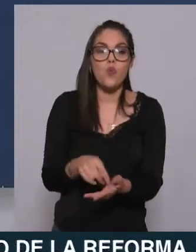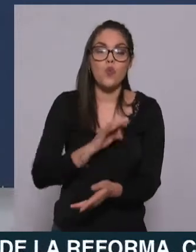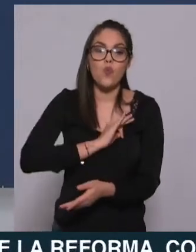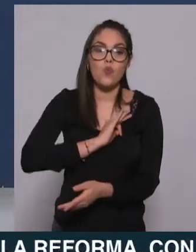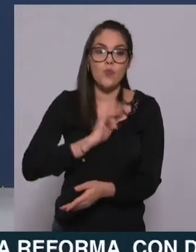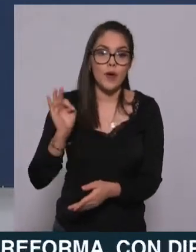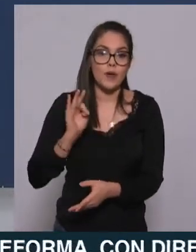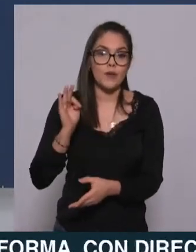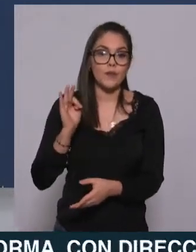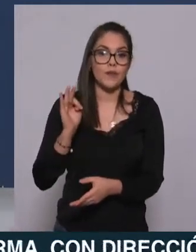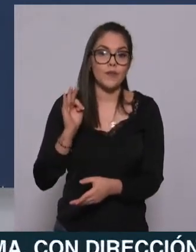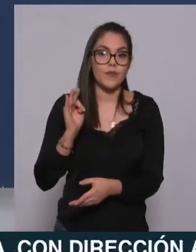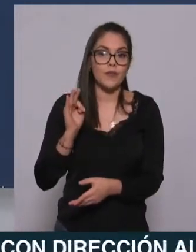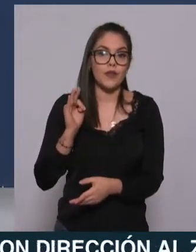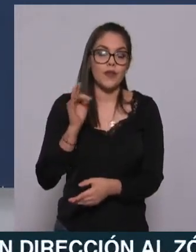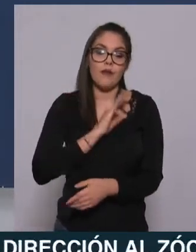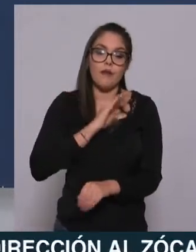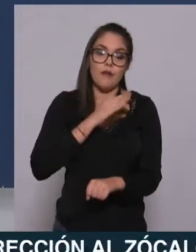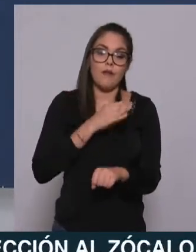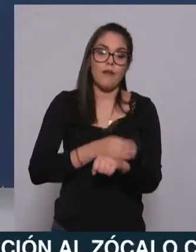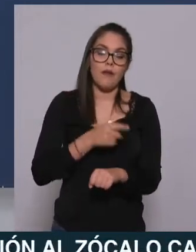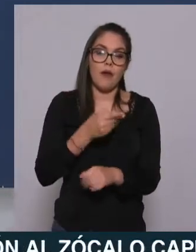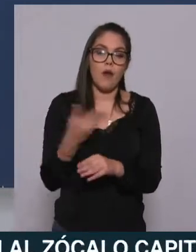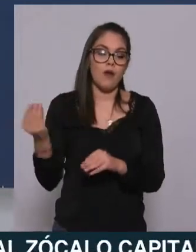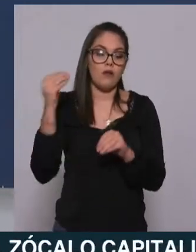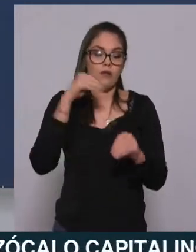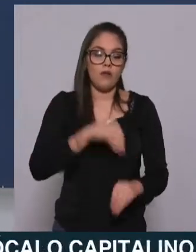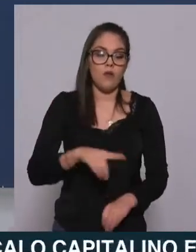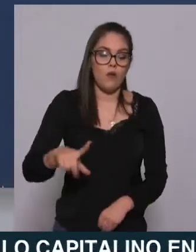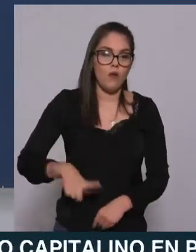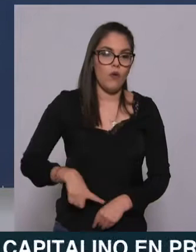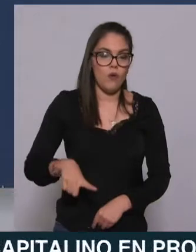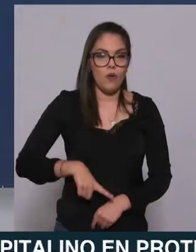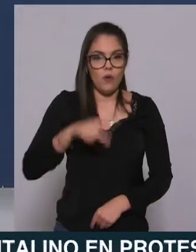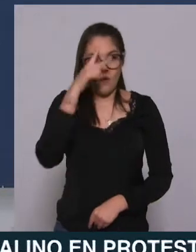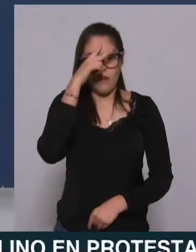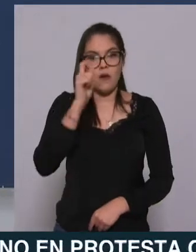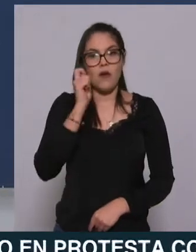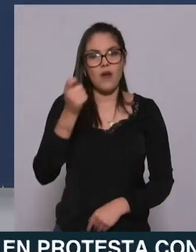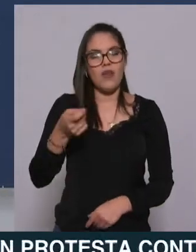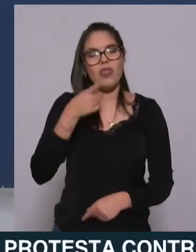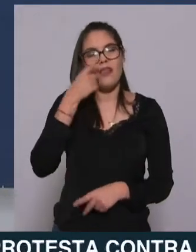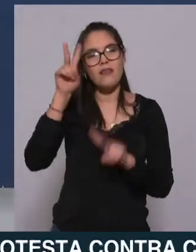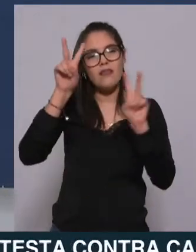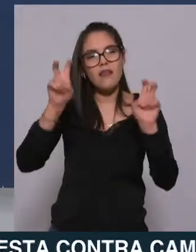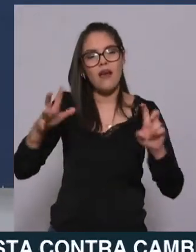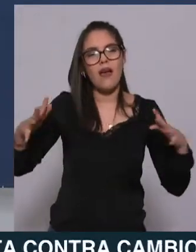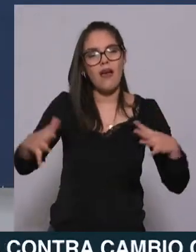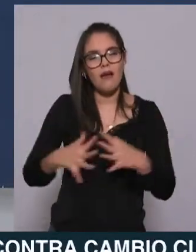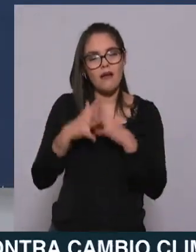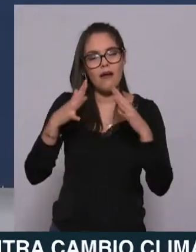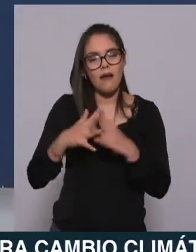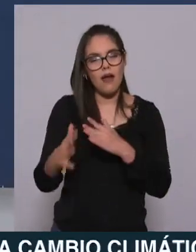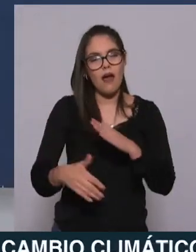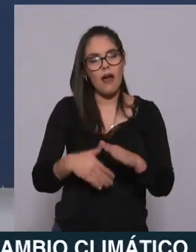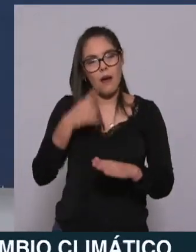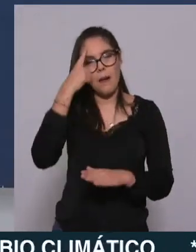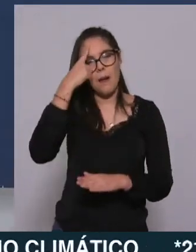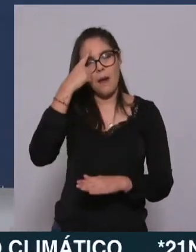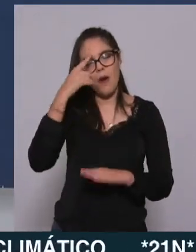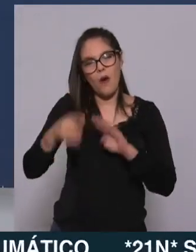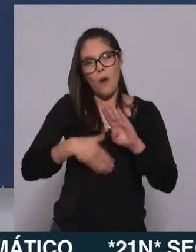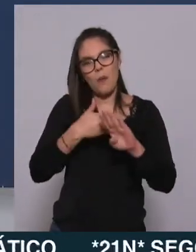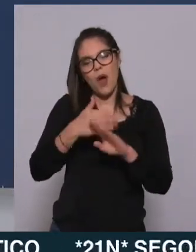de seguridad del gobierno mexicano durante la llamada guerra contra el narco, porque este personaje era el